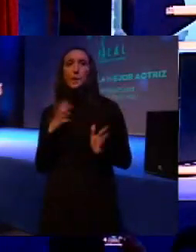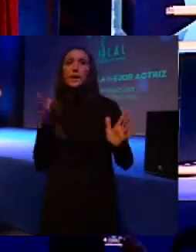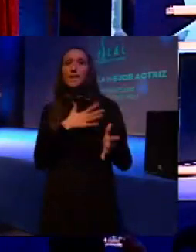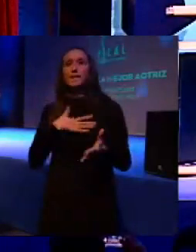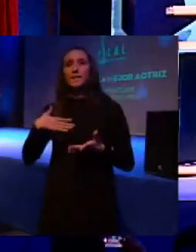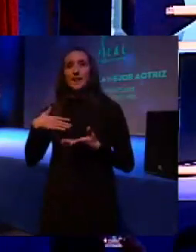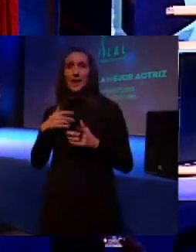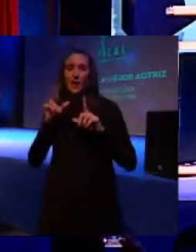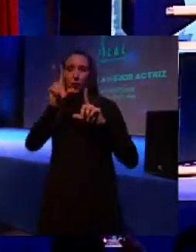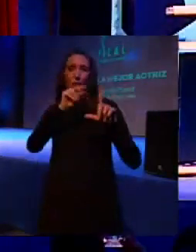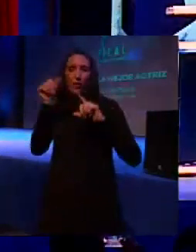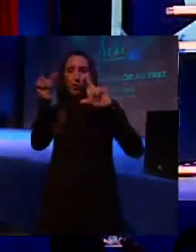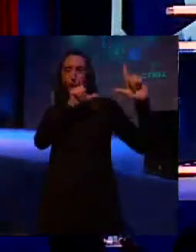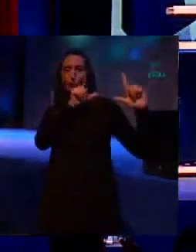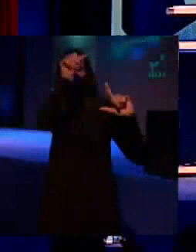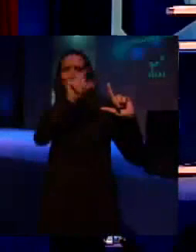enviarnos este vídeo.